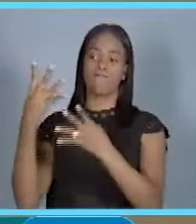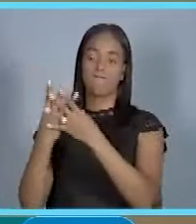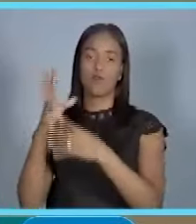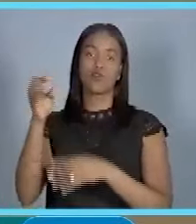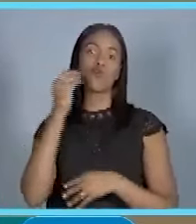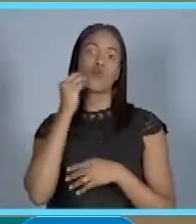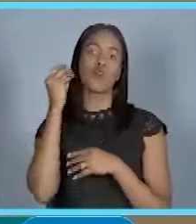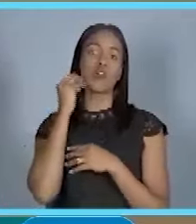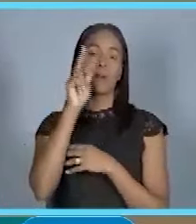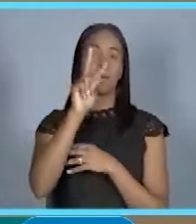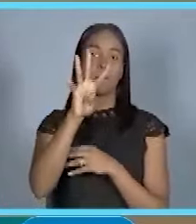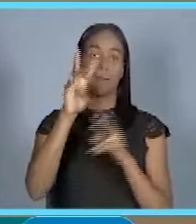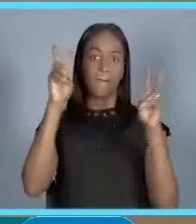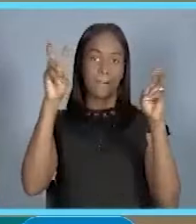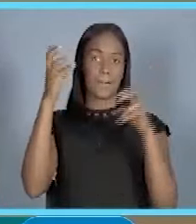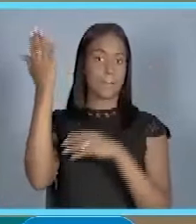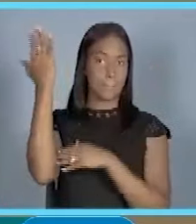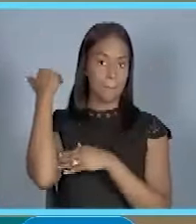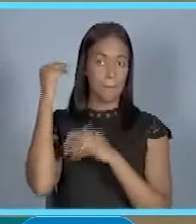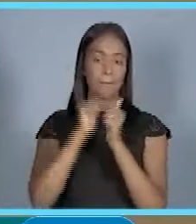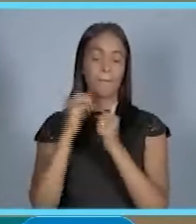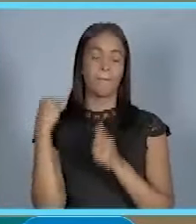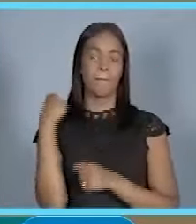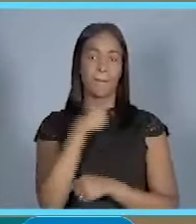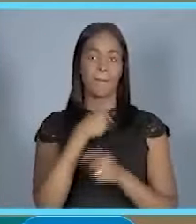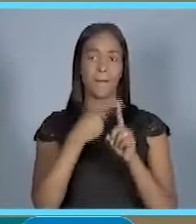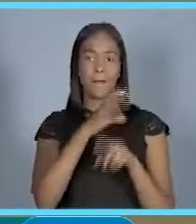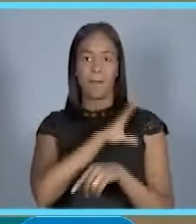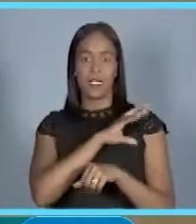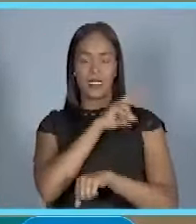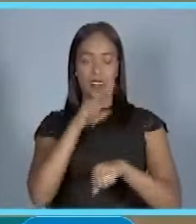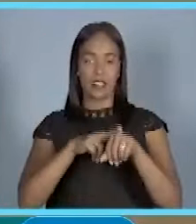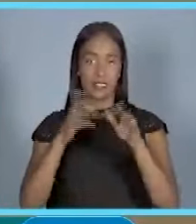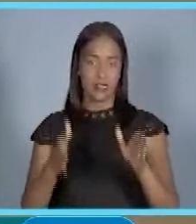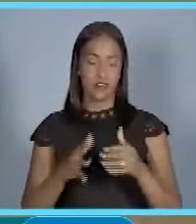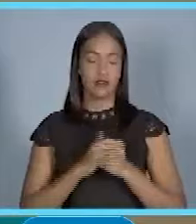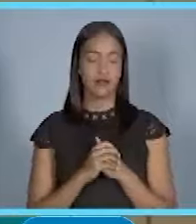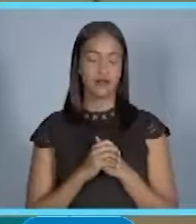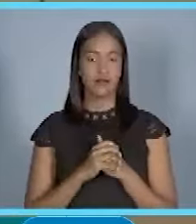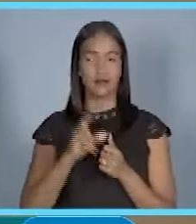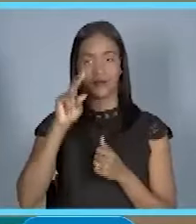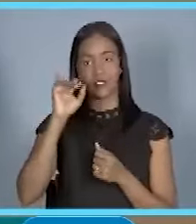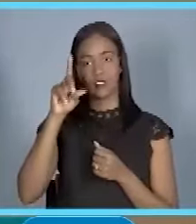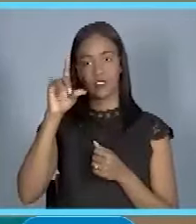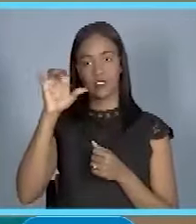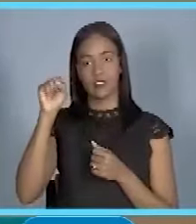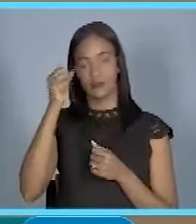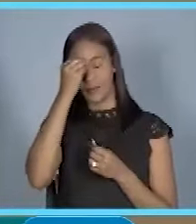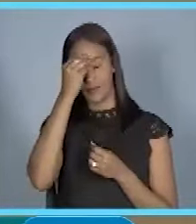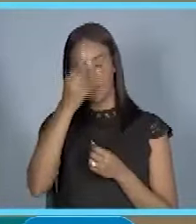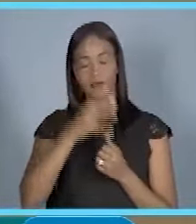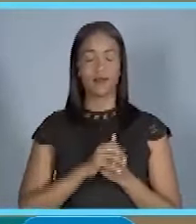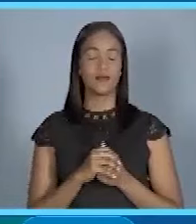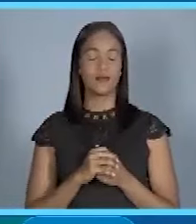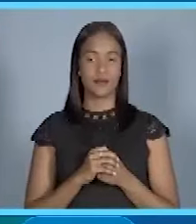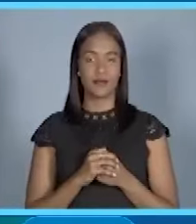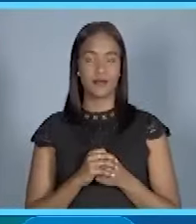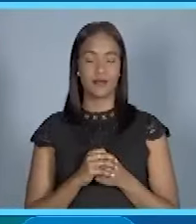el 24 de enero pasado por miembros de la Policía Nacional. Raidy Ladies Suero, Central de